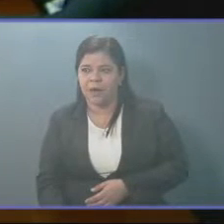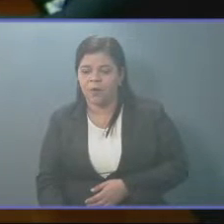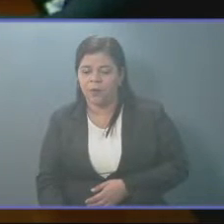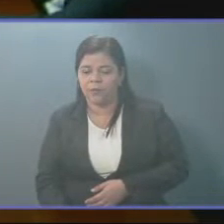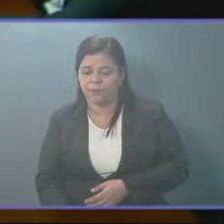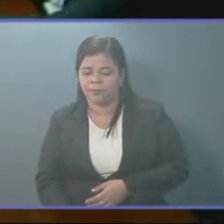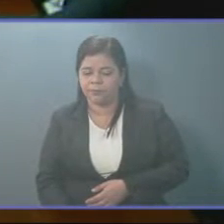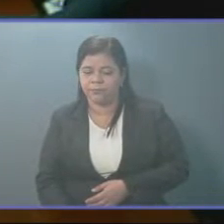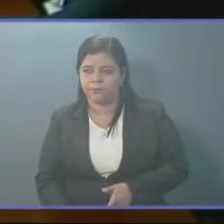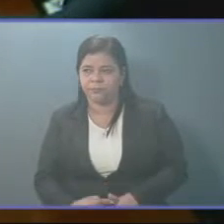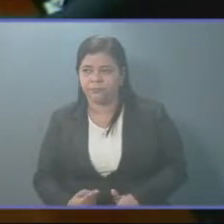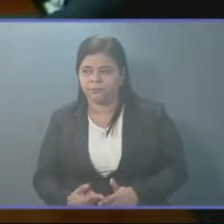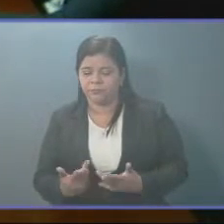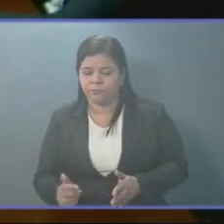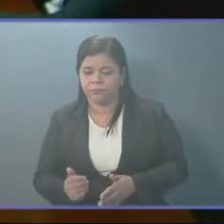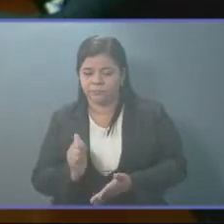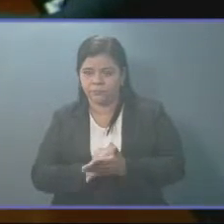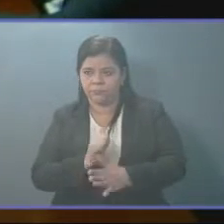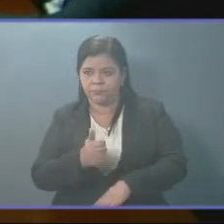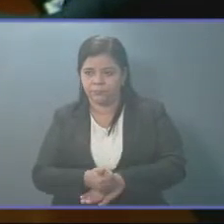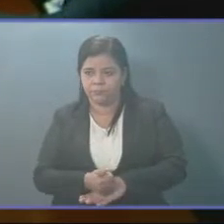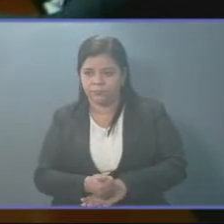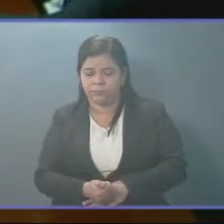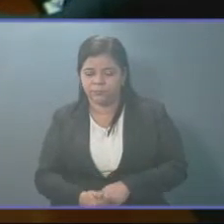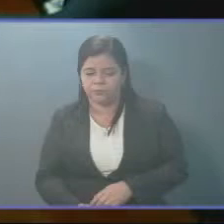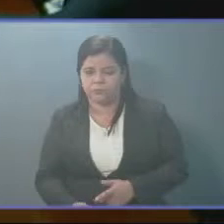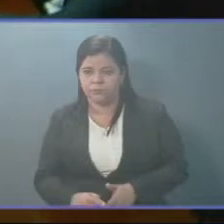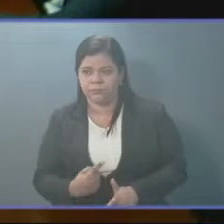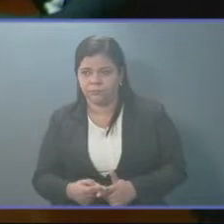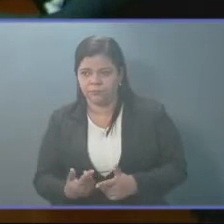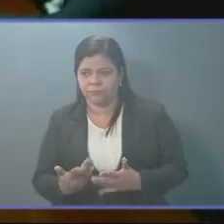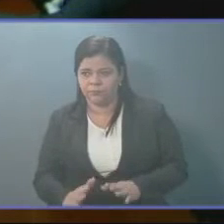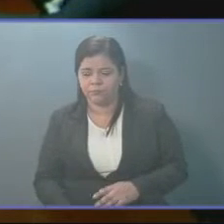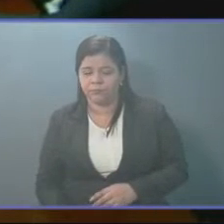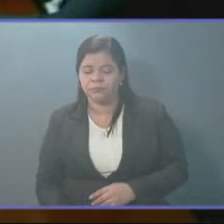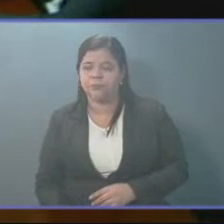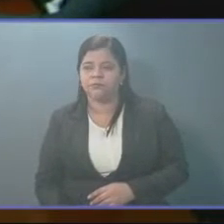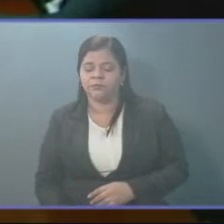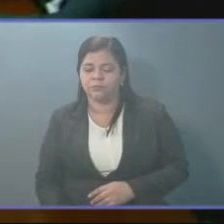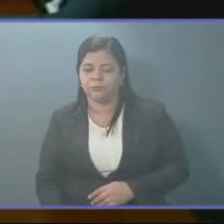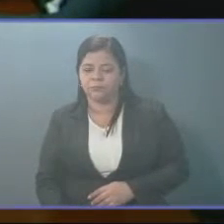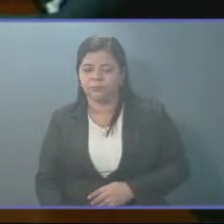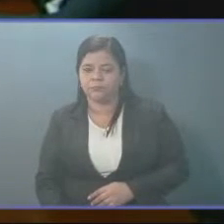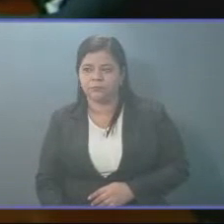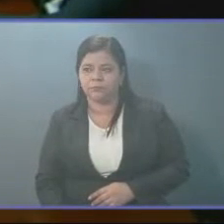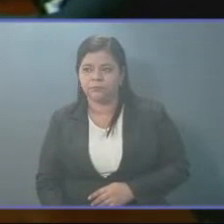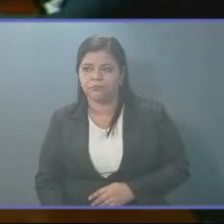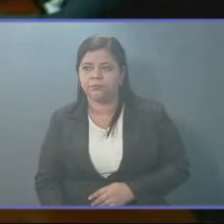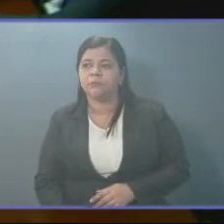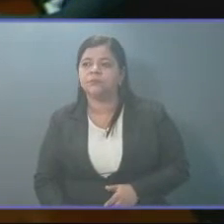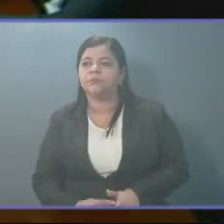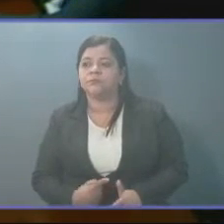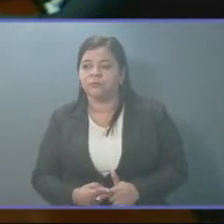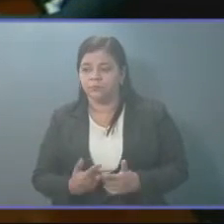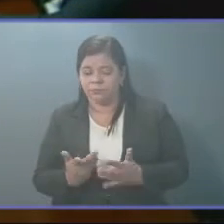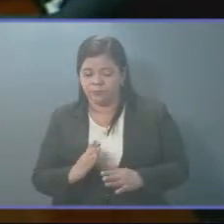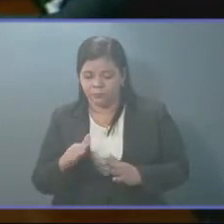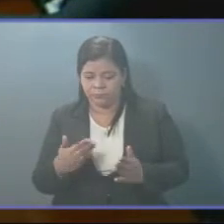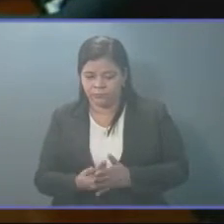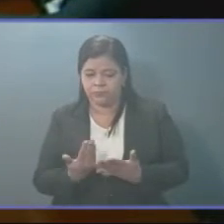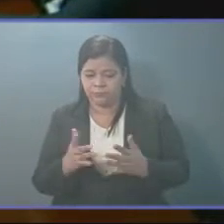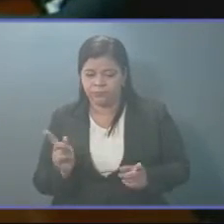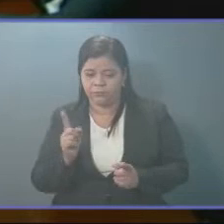ya establecido que los viernes se estarían reuniendo permanentemente, ¿verdad? Hasta que